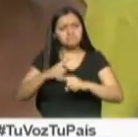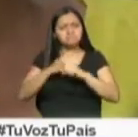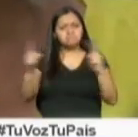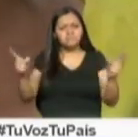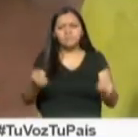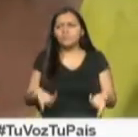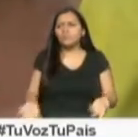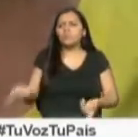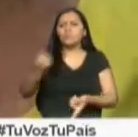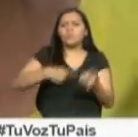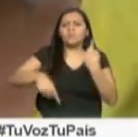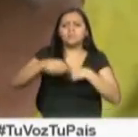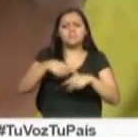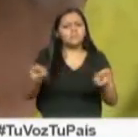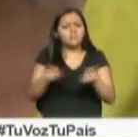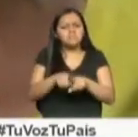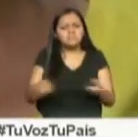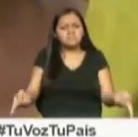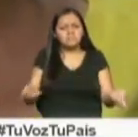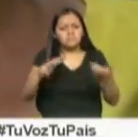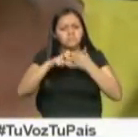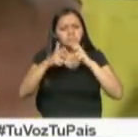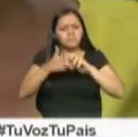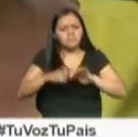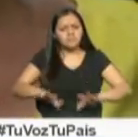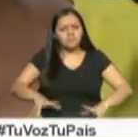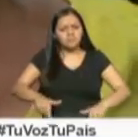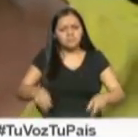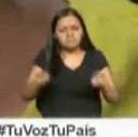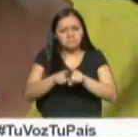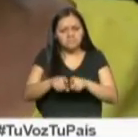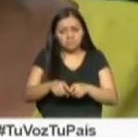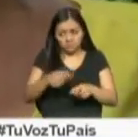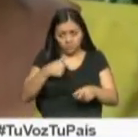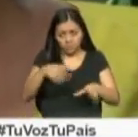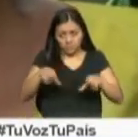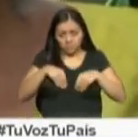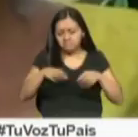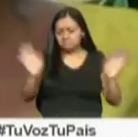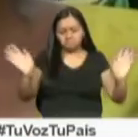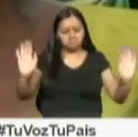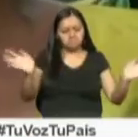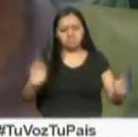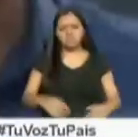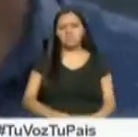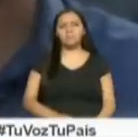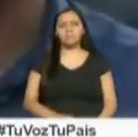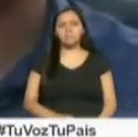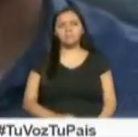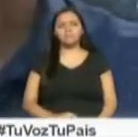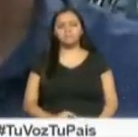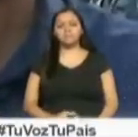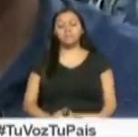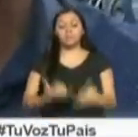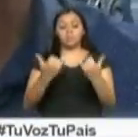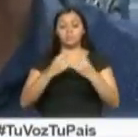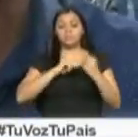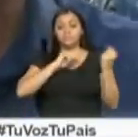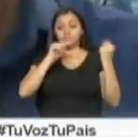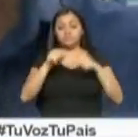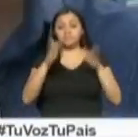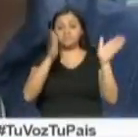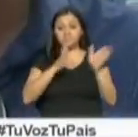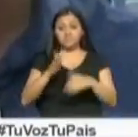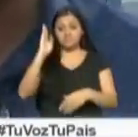Y ahora comienzan a repetir las mismas actitudes del gobierno anterior. Y eso no lo vamos a aceptar. Estamos aquí porque la